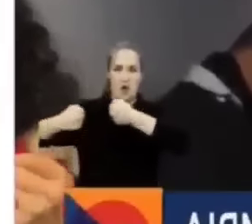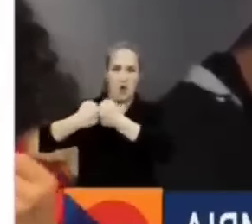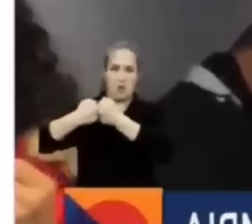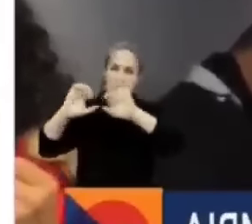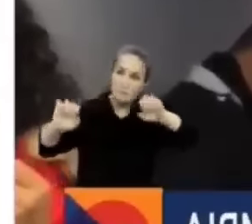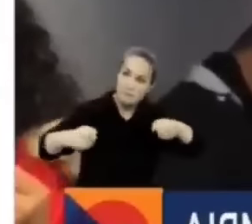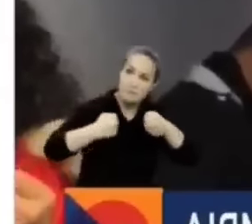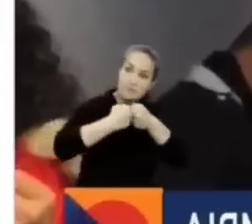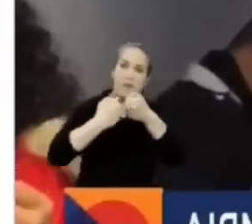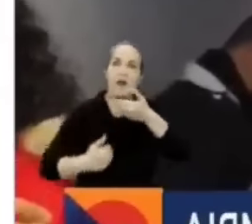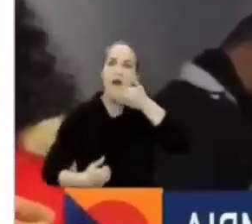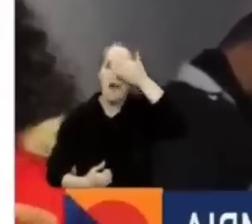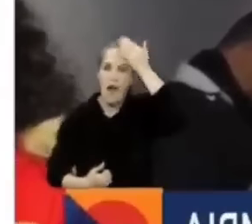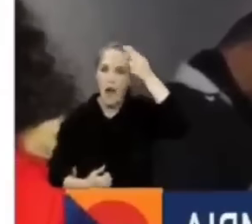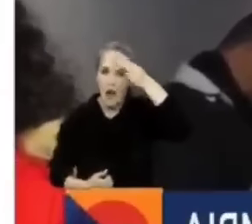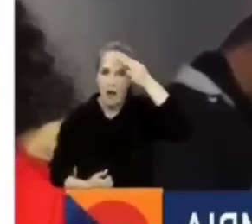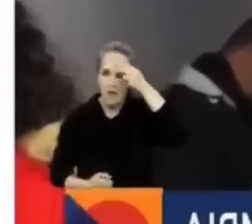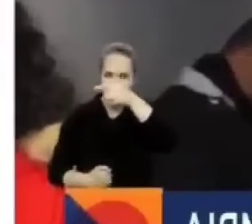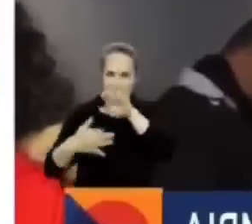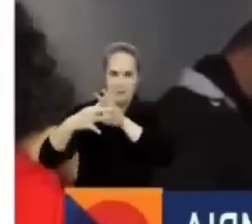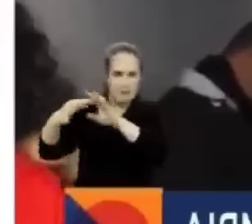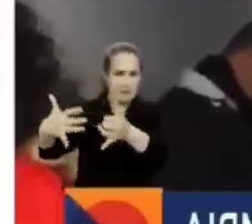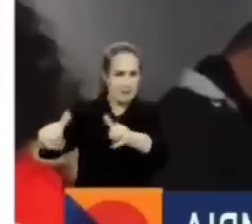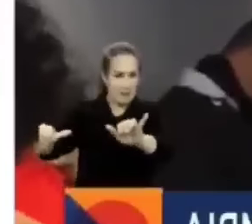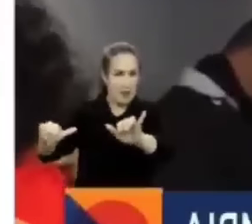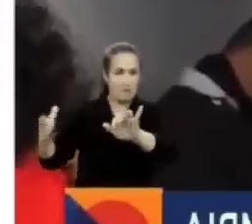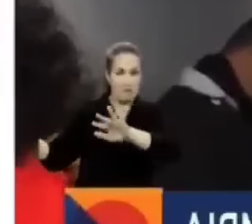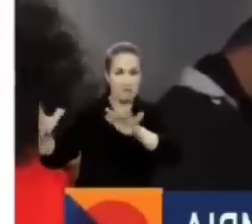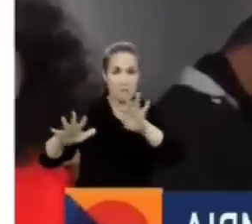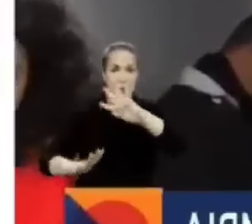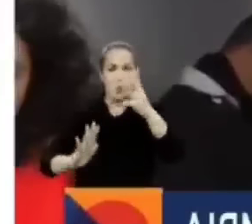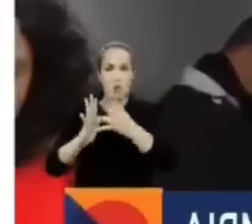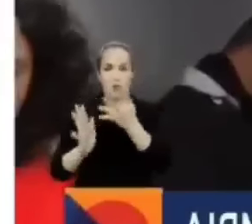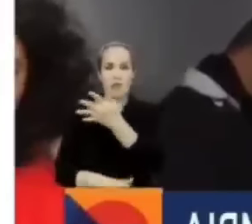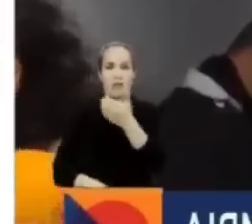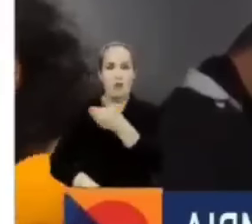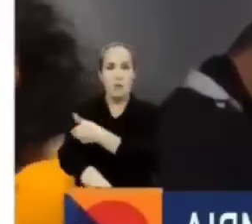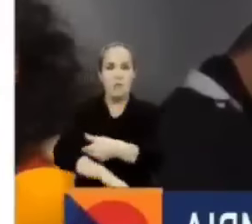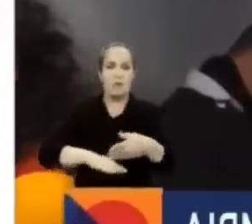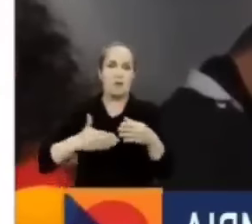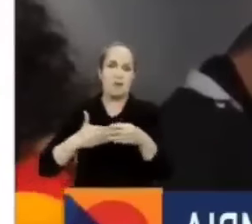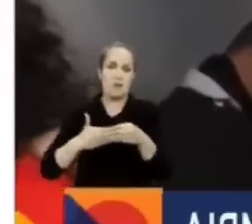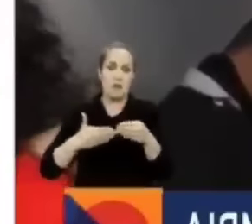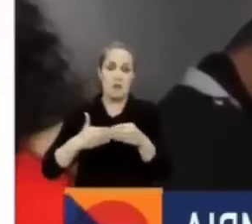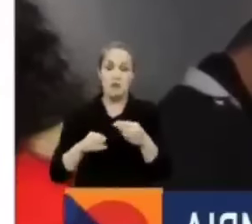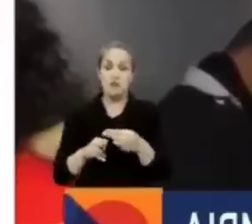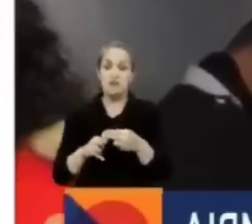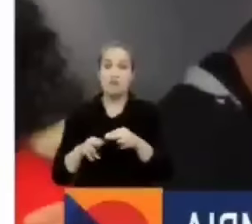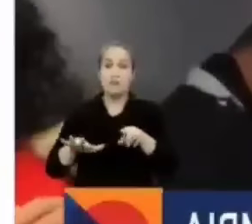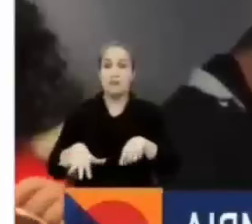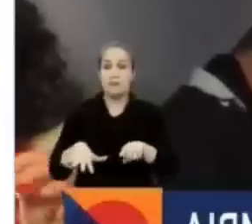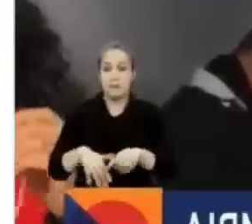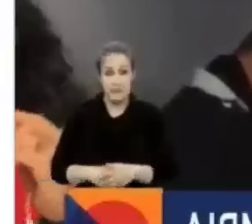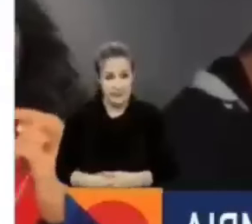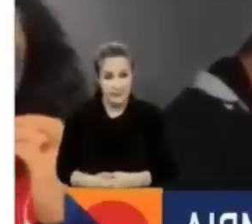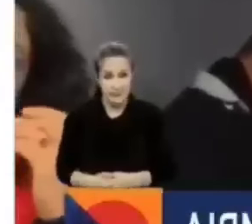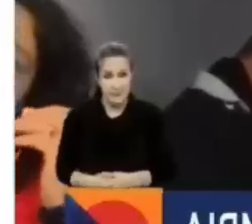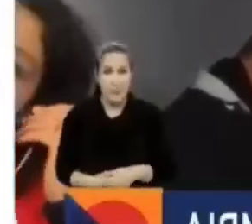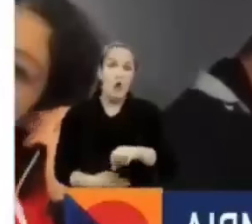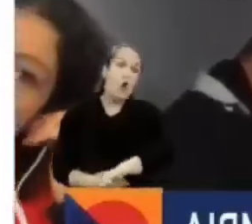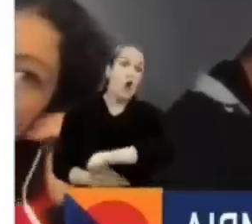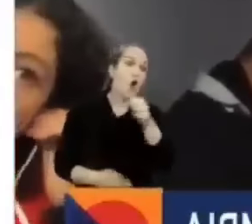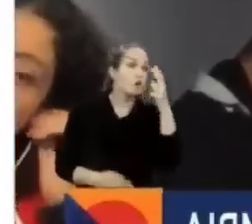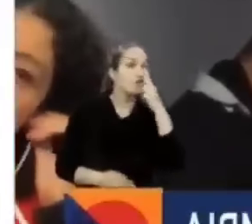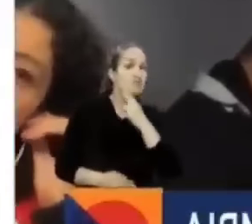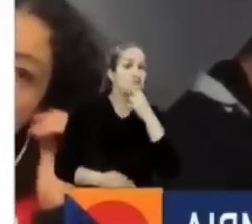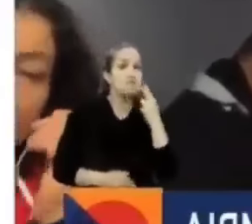Emiratos Árabes. Esperamos concretarla, que es una inversión de cerca de 4.500 millones de dólares en los próximos 6 meses. Hay otras inversiones que